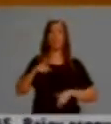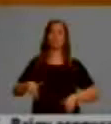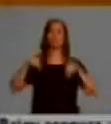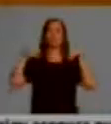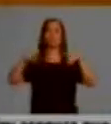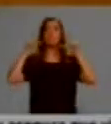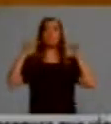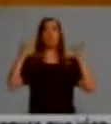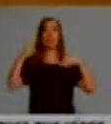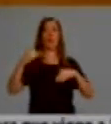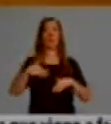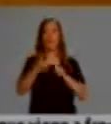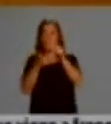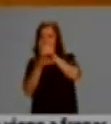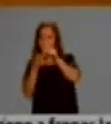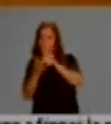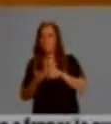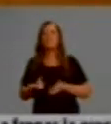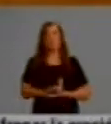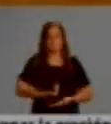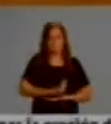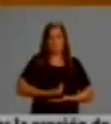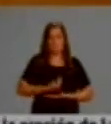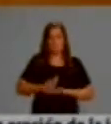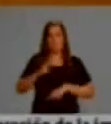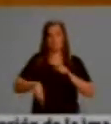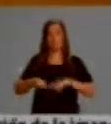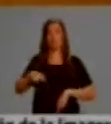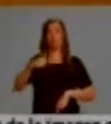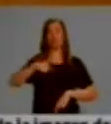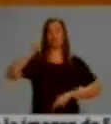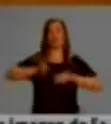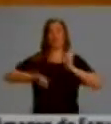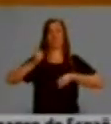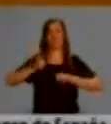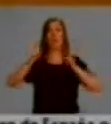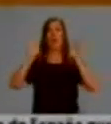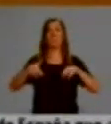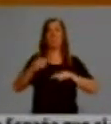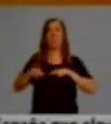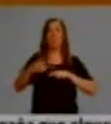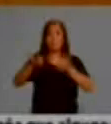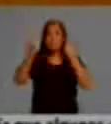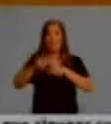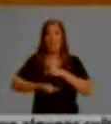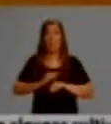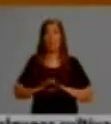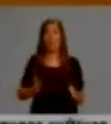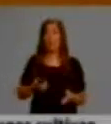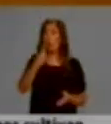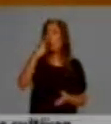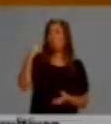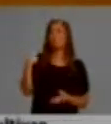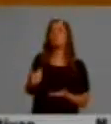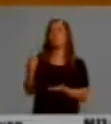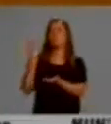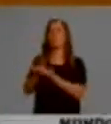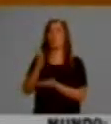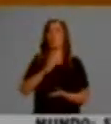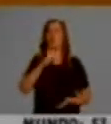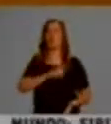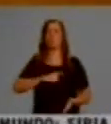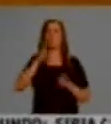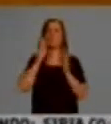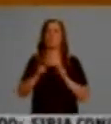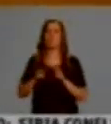las elecciones para seguir mandando y trasladar sus decisiones al poder político. Hace un año ya le pedimos una